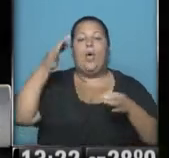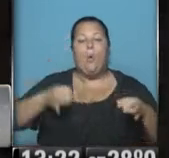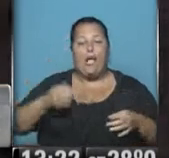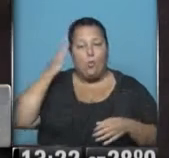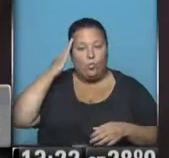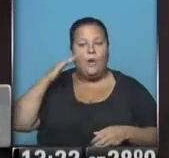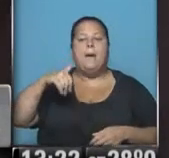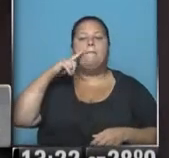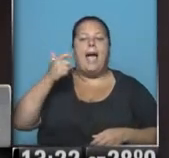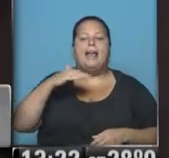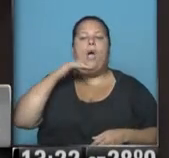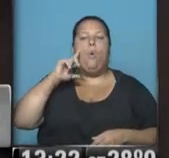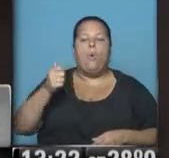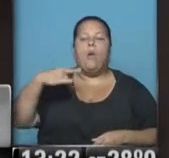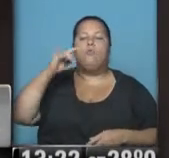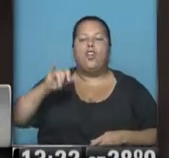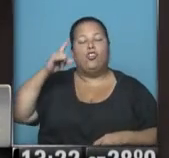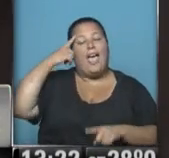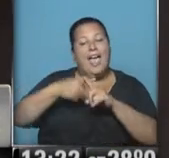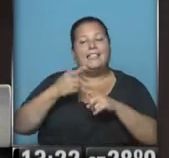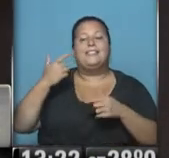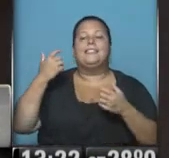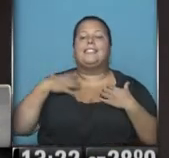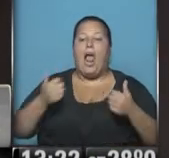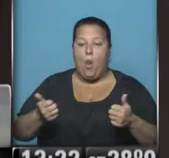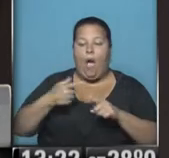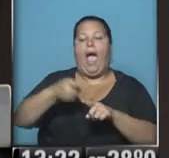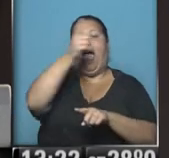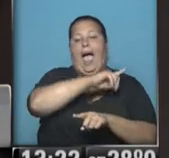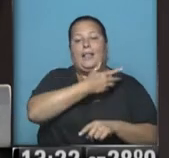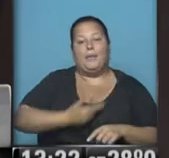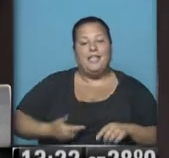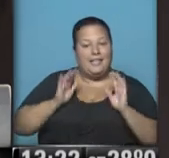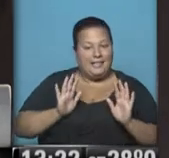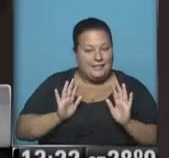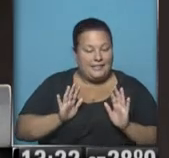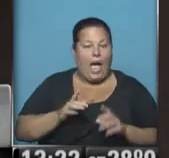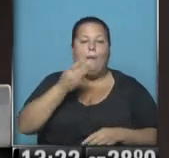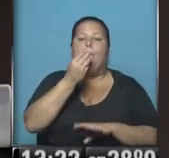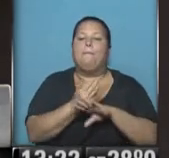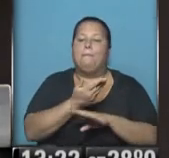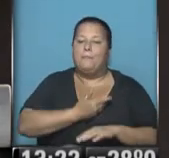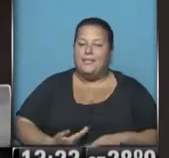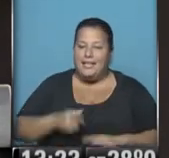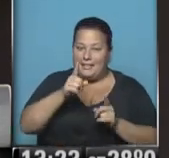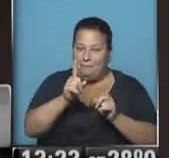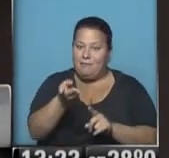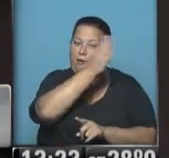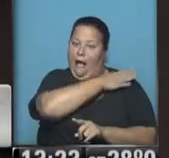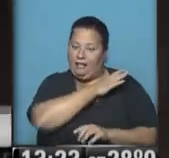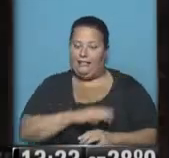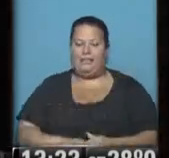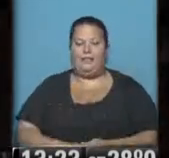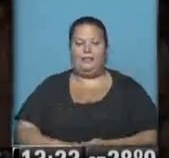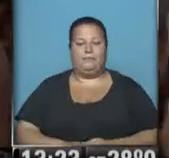maría julia muñoz que fue ministra de salud pública durante la anterior presidencia del electo presidente tabaré vázquez